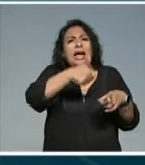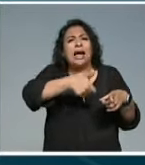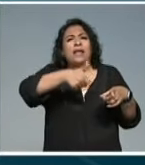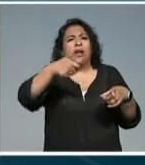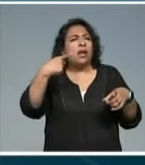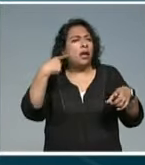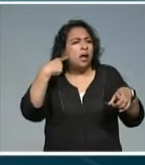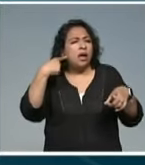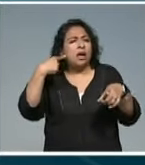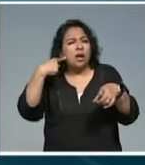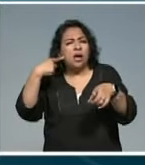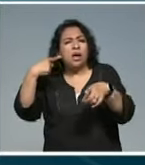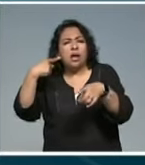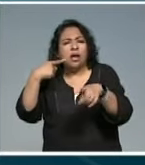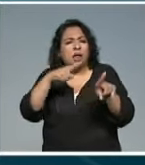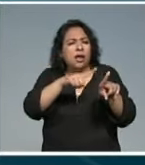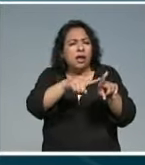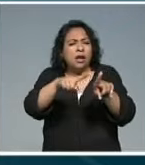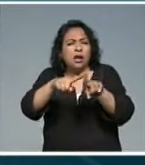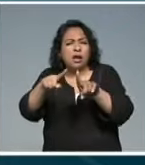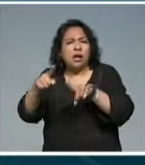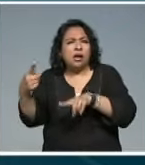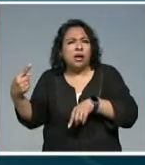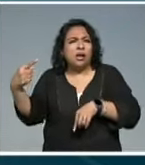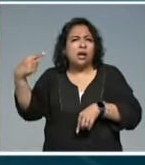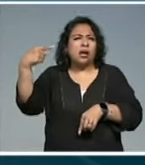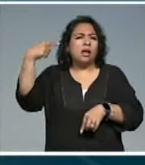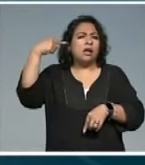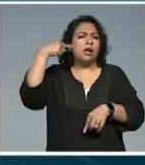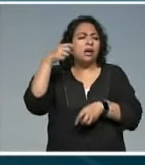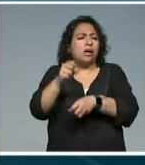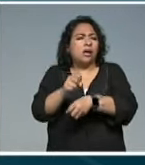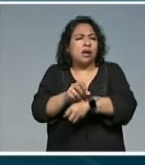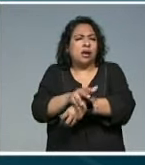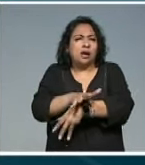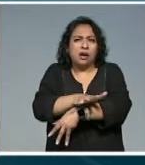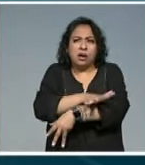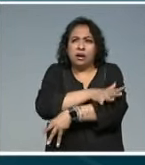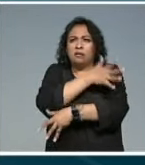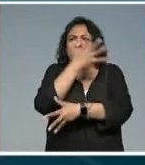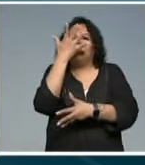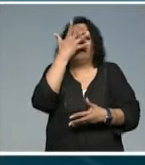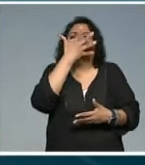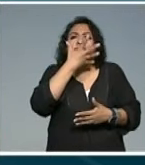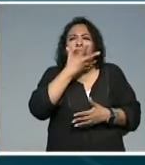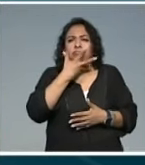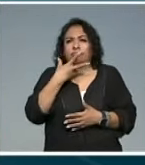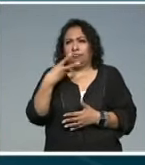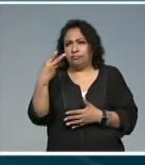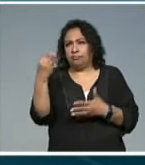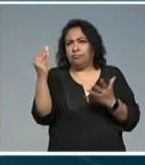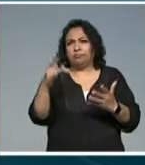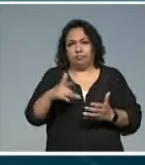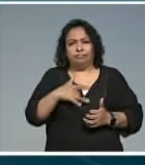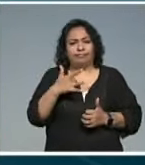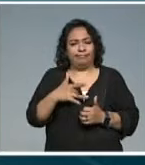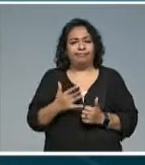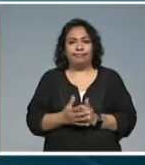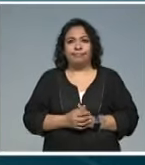los instrumentos que te van a llegar hacia un hermosísimo